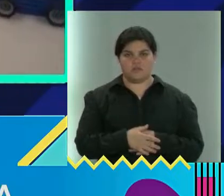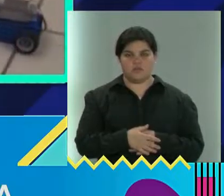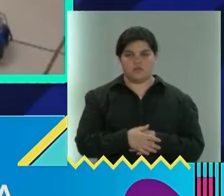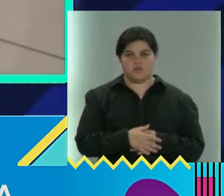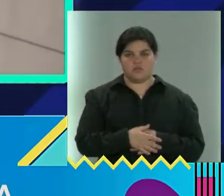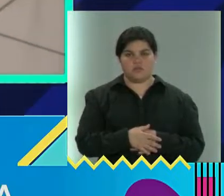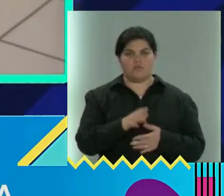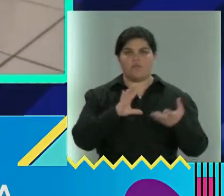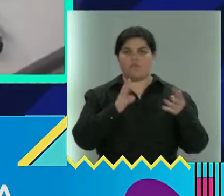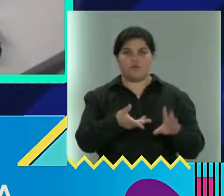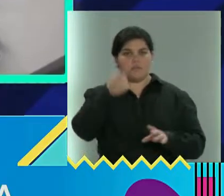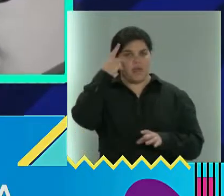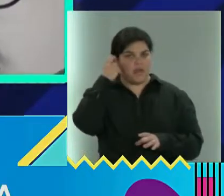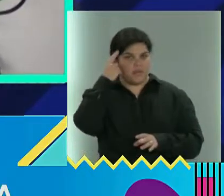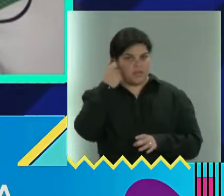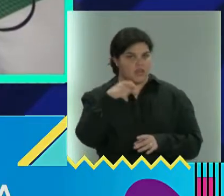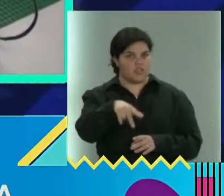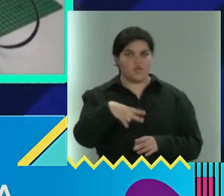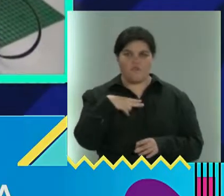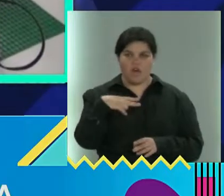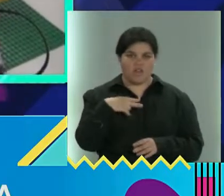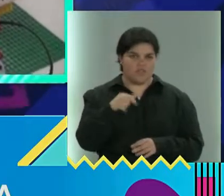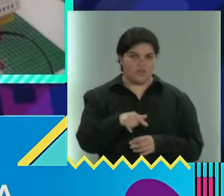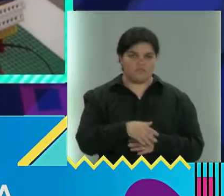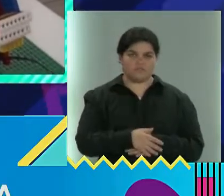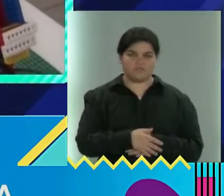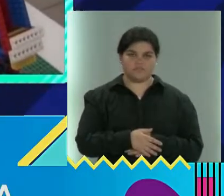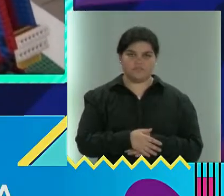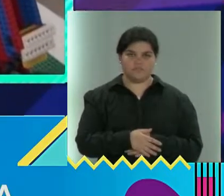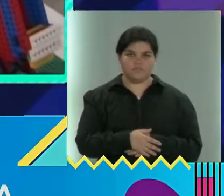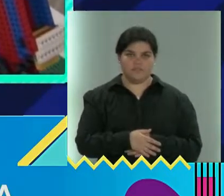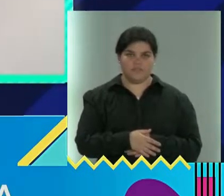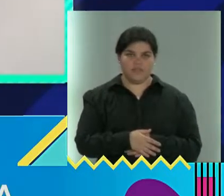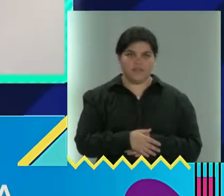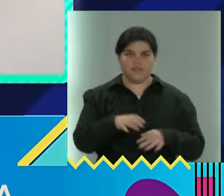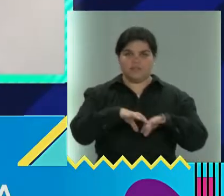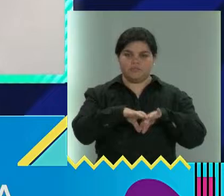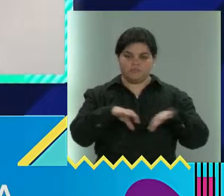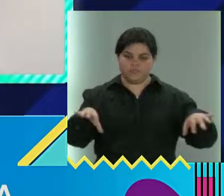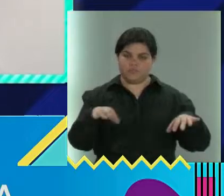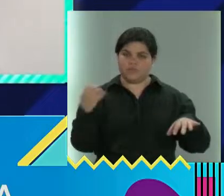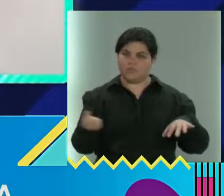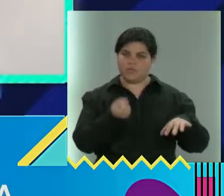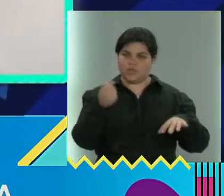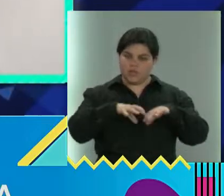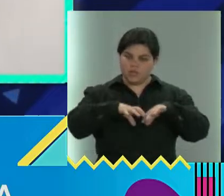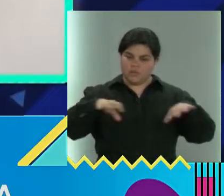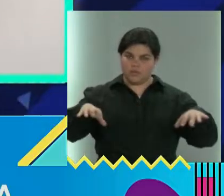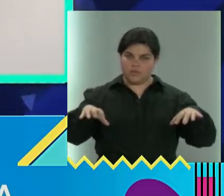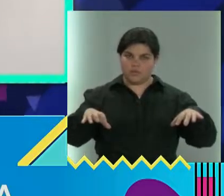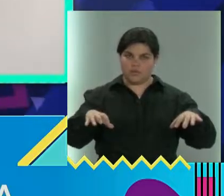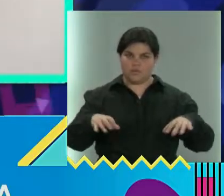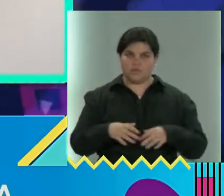las formas de aprender, ¿sí? Un poco separar lo que es el componente